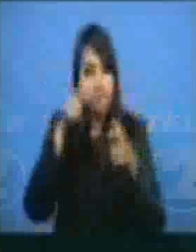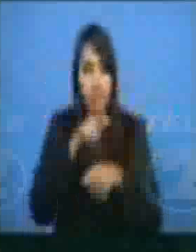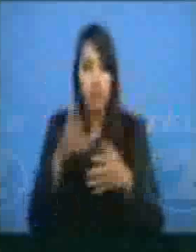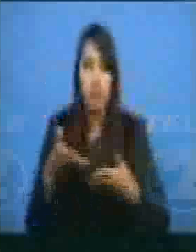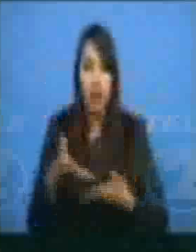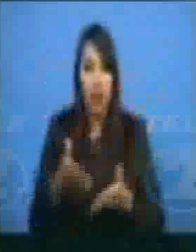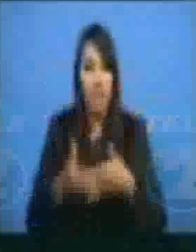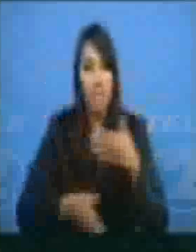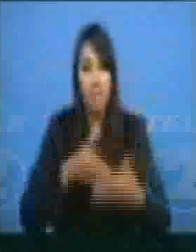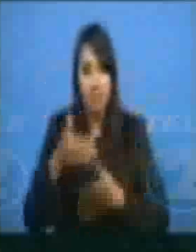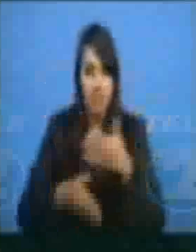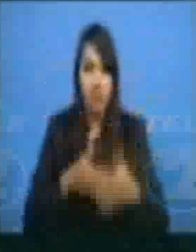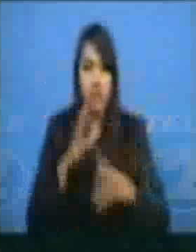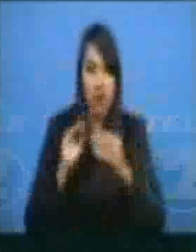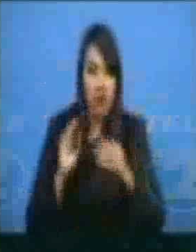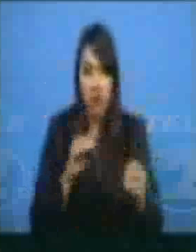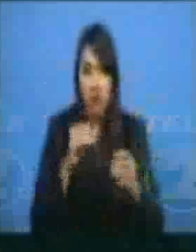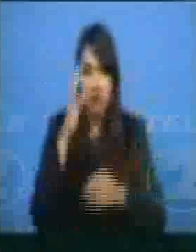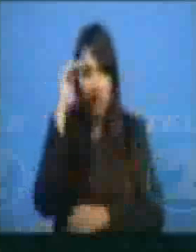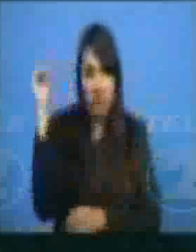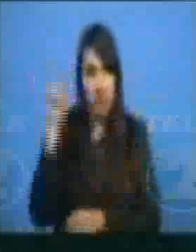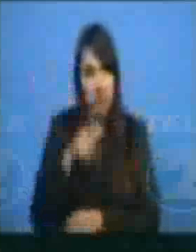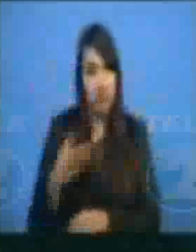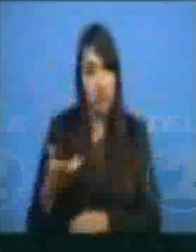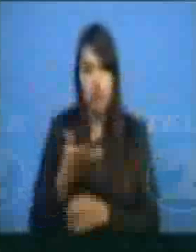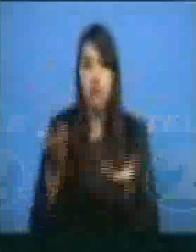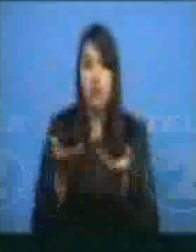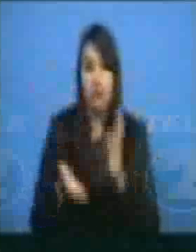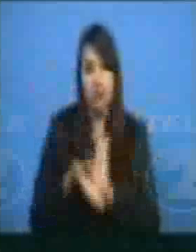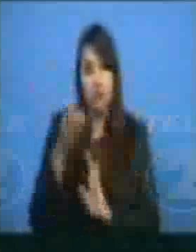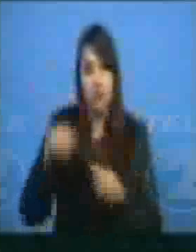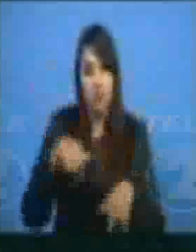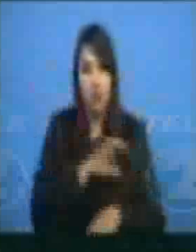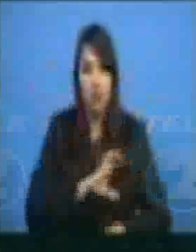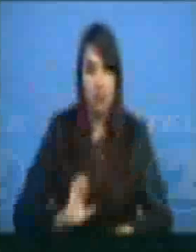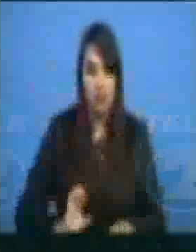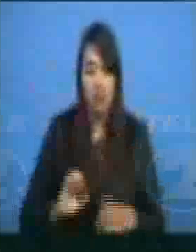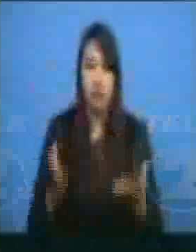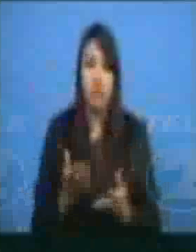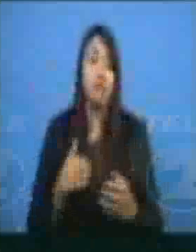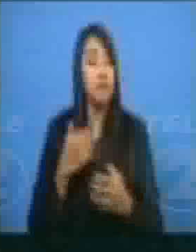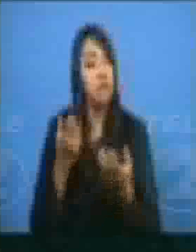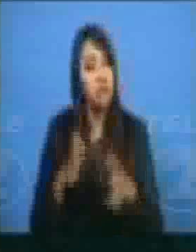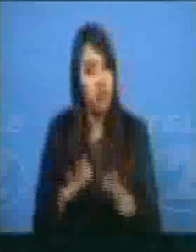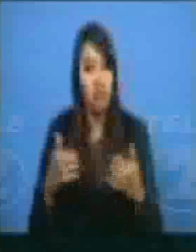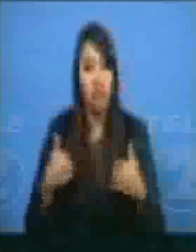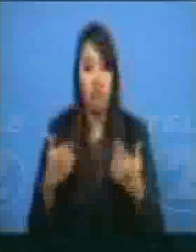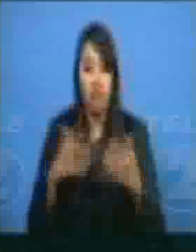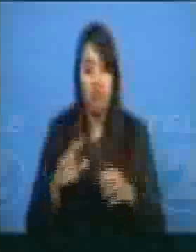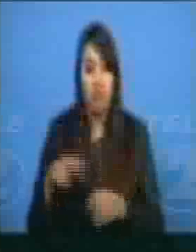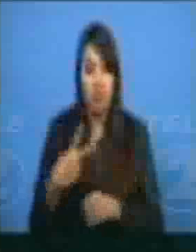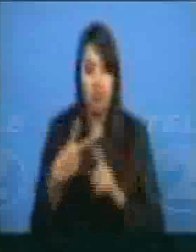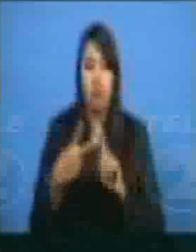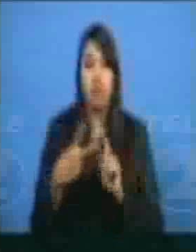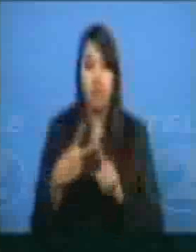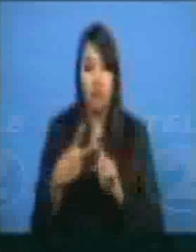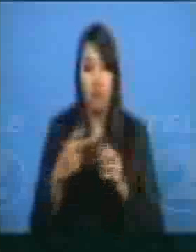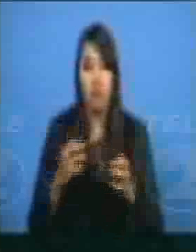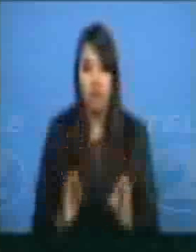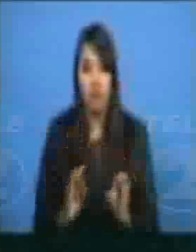Unidas brinda al proceso de diálogo nacional que estamos desarrollando en El Salvador y que se encuentra en una segunda